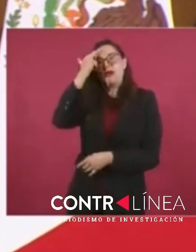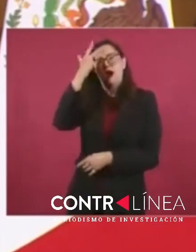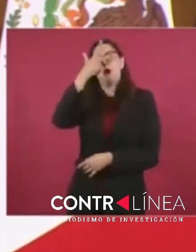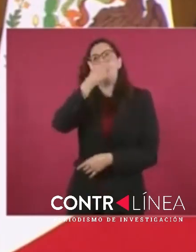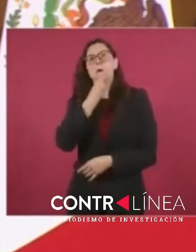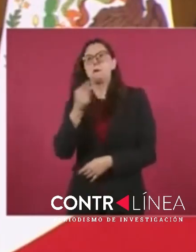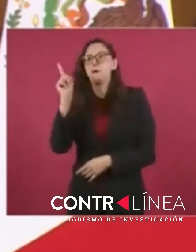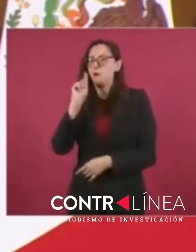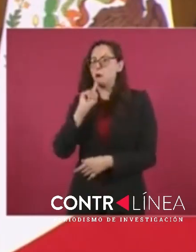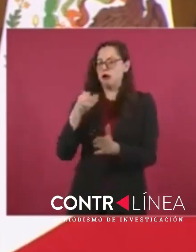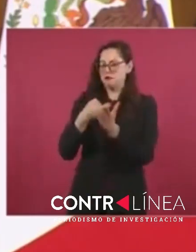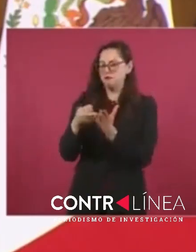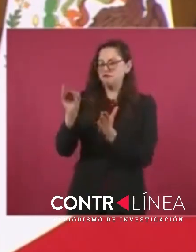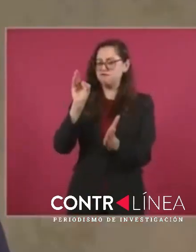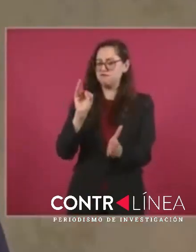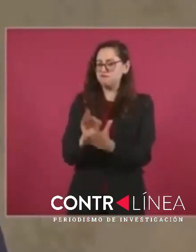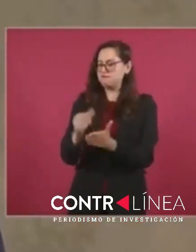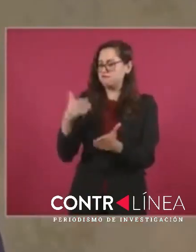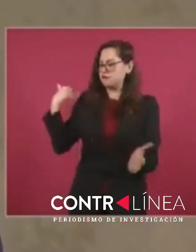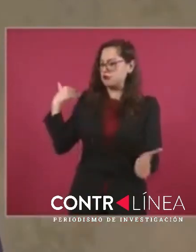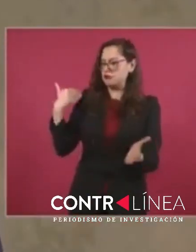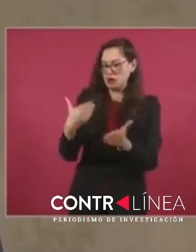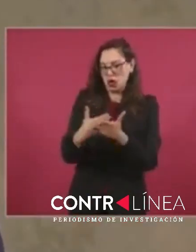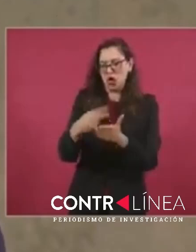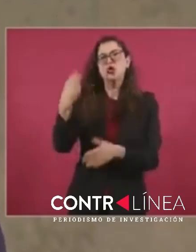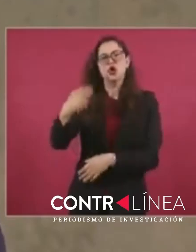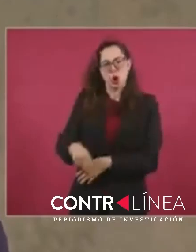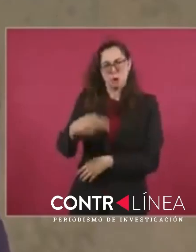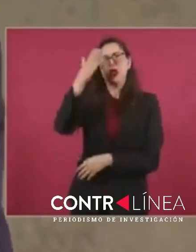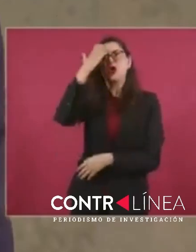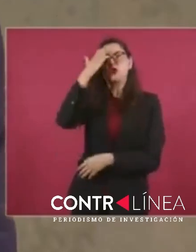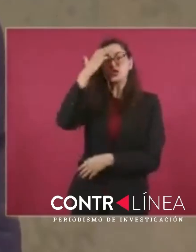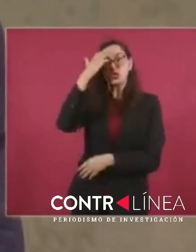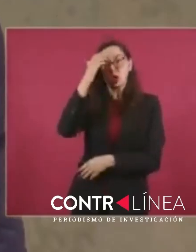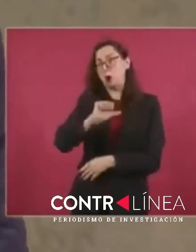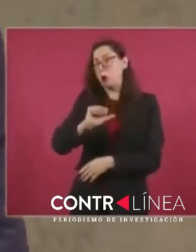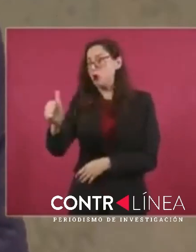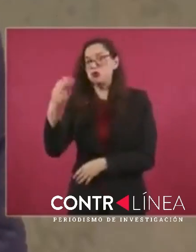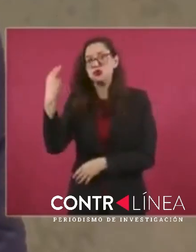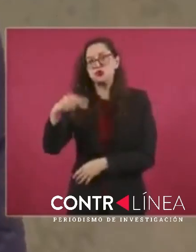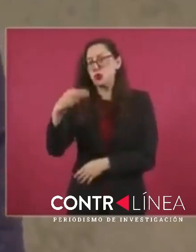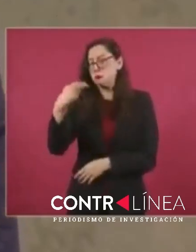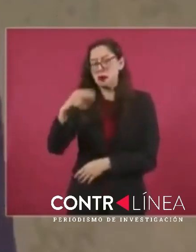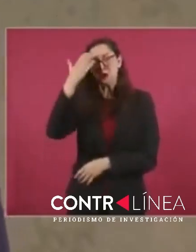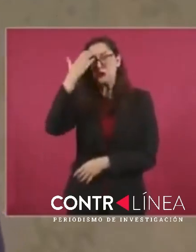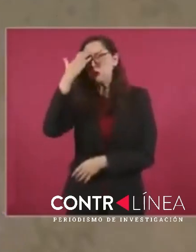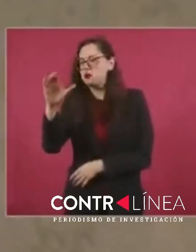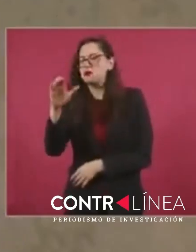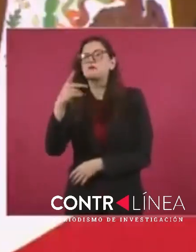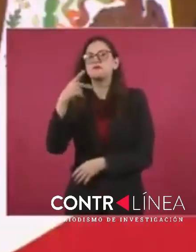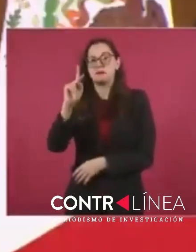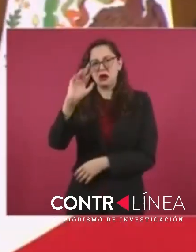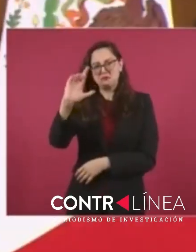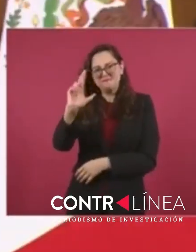heroínas, tanto conocidos como héroes, heroínas